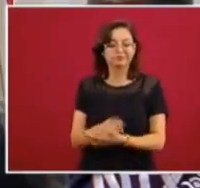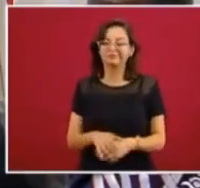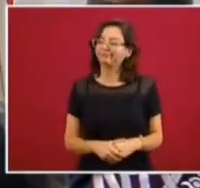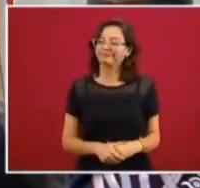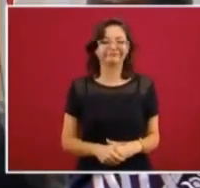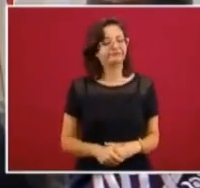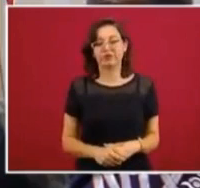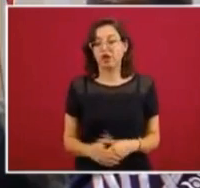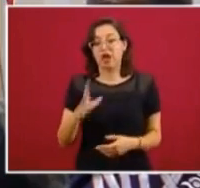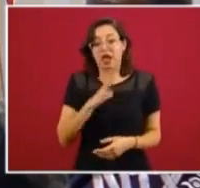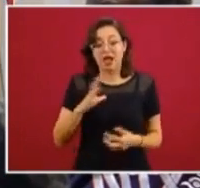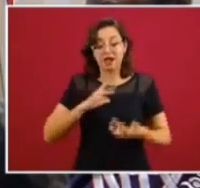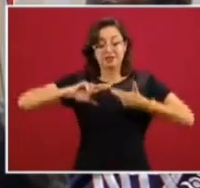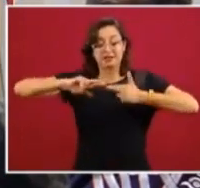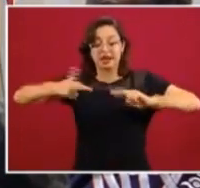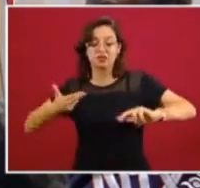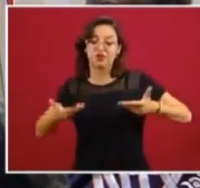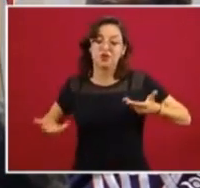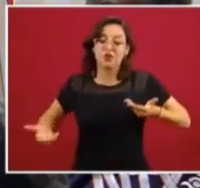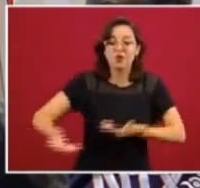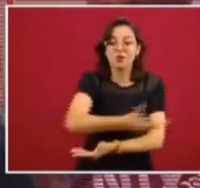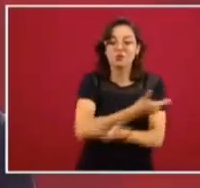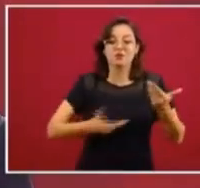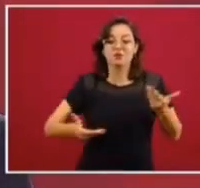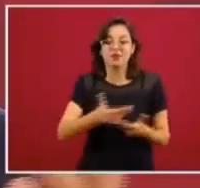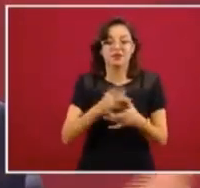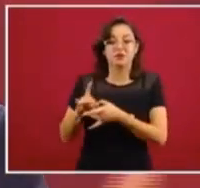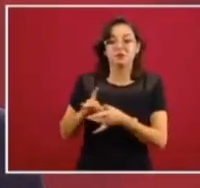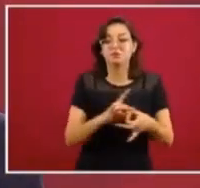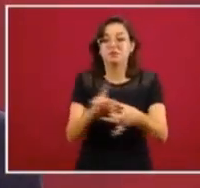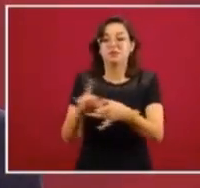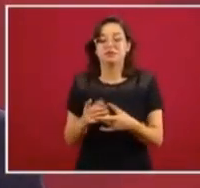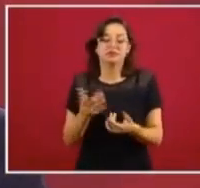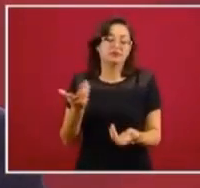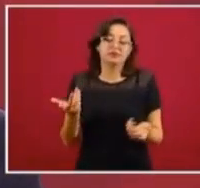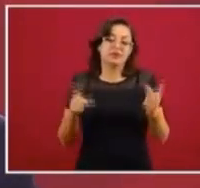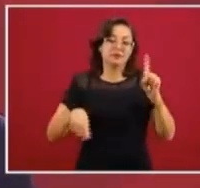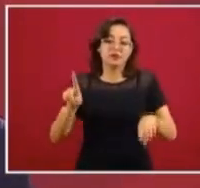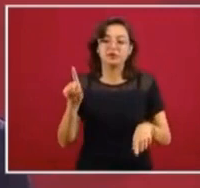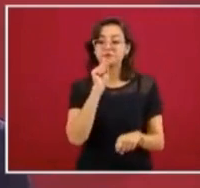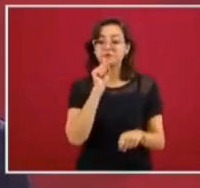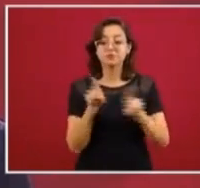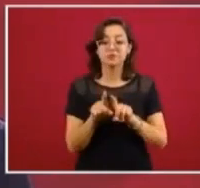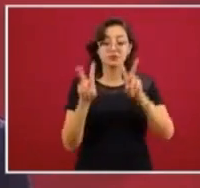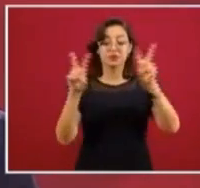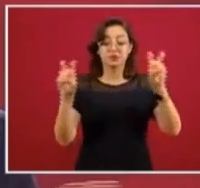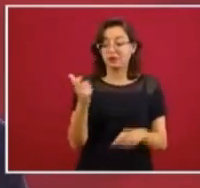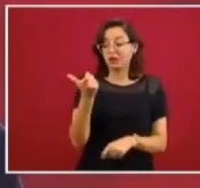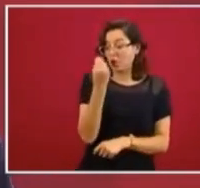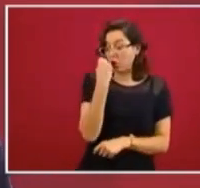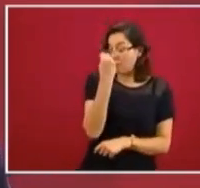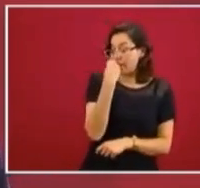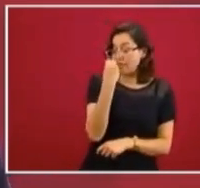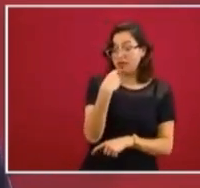la interconectividad que existe por otros elementos de dependencia social. La distribución de alimentos, por ejemplo. La